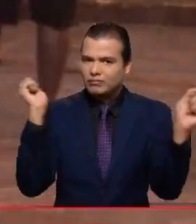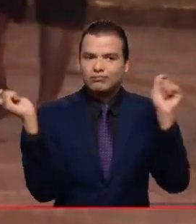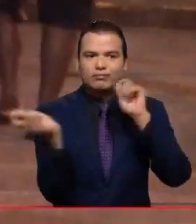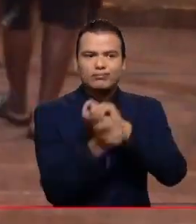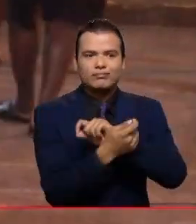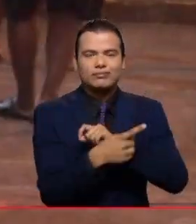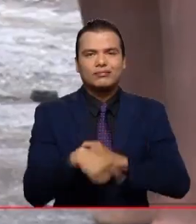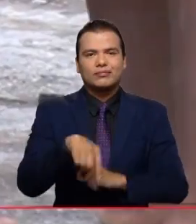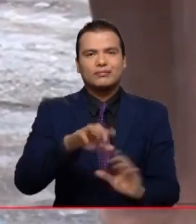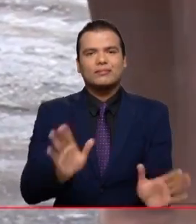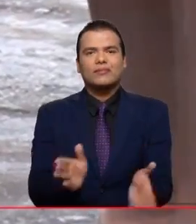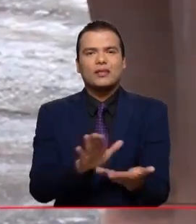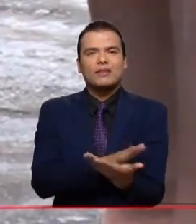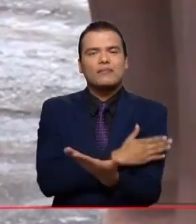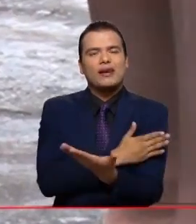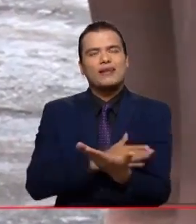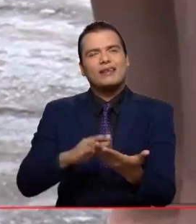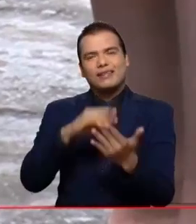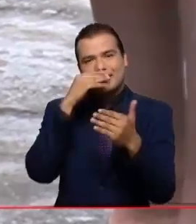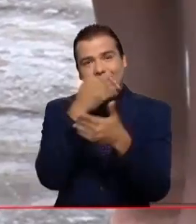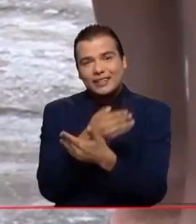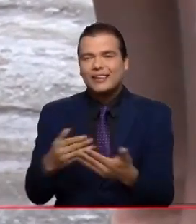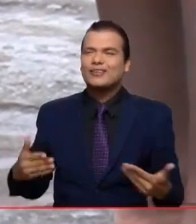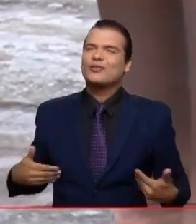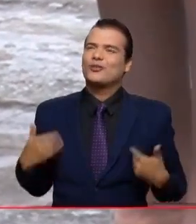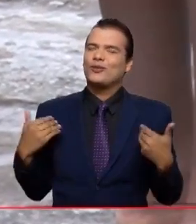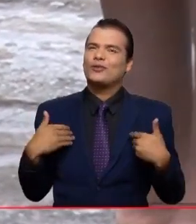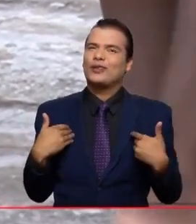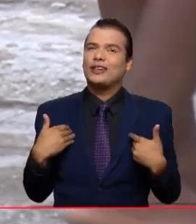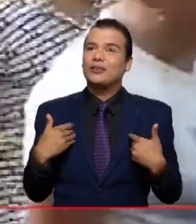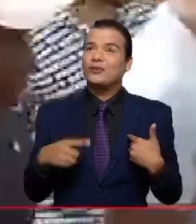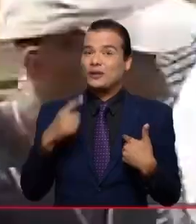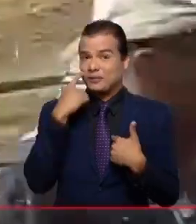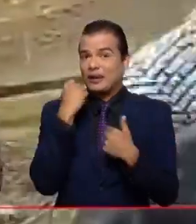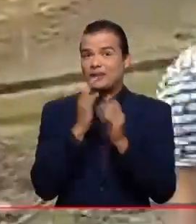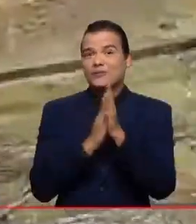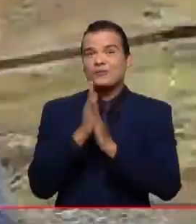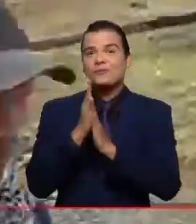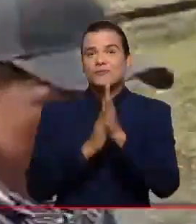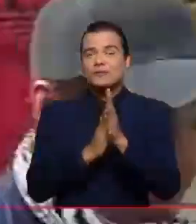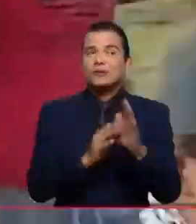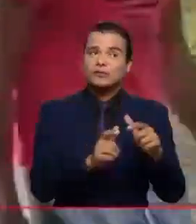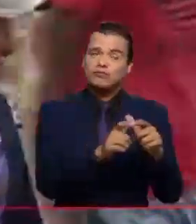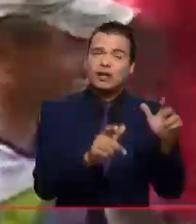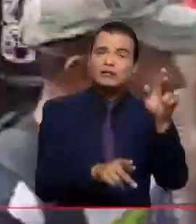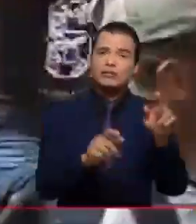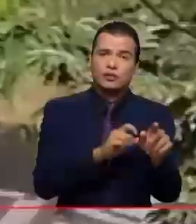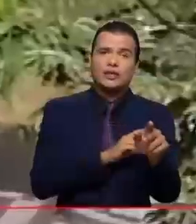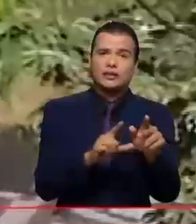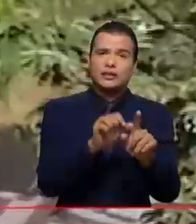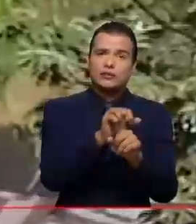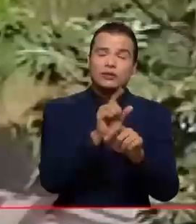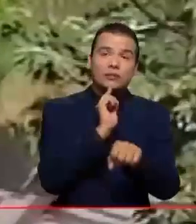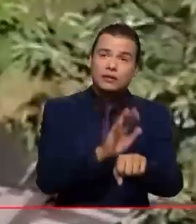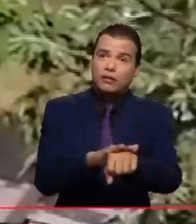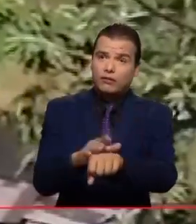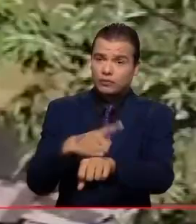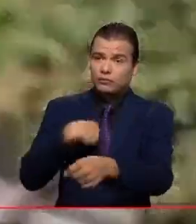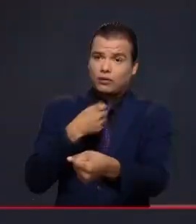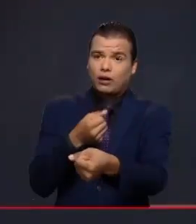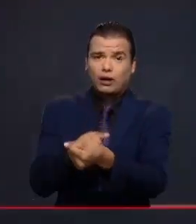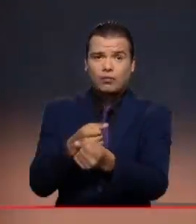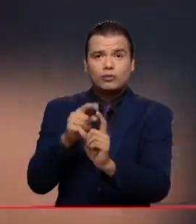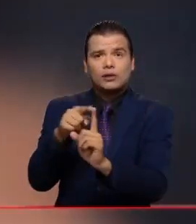niños es la principal ilusión de las comunidades. Por ello, líderes sociales se han ofrecido como mediadores y participantes en el proceso si se